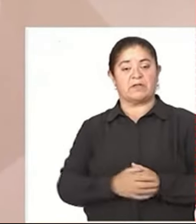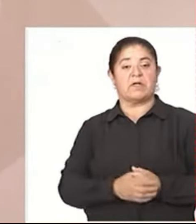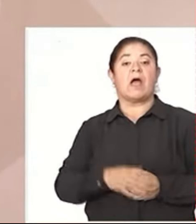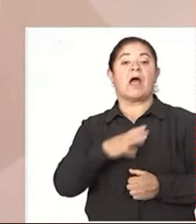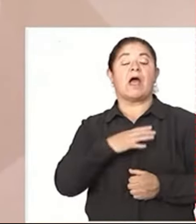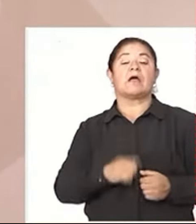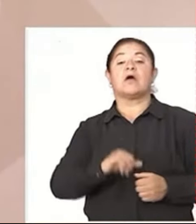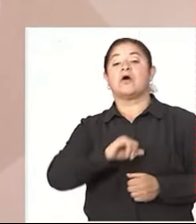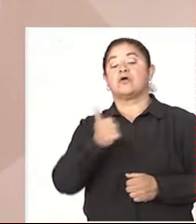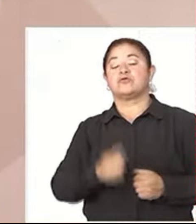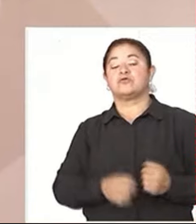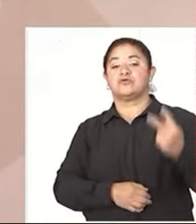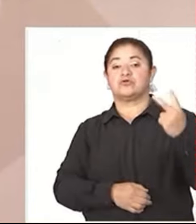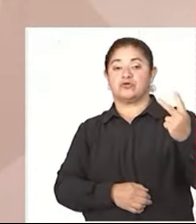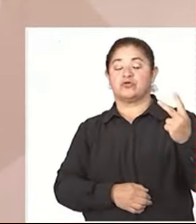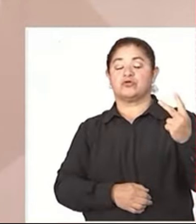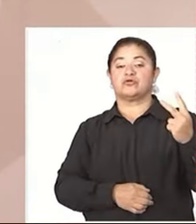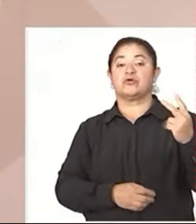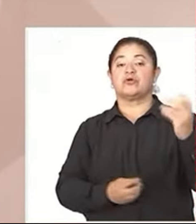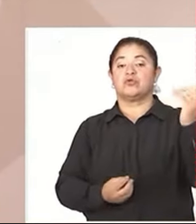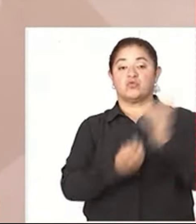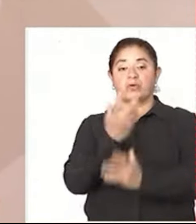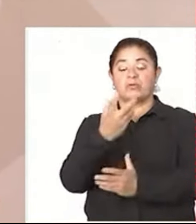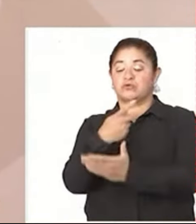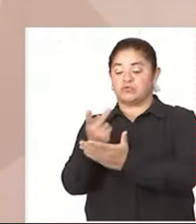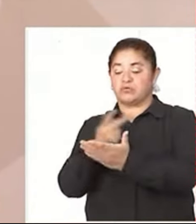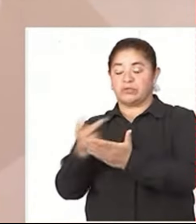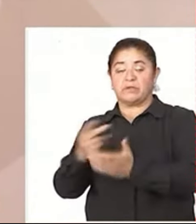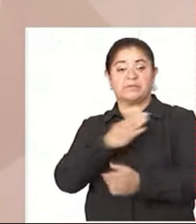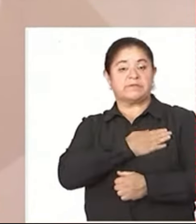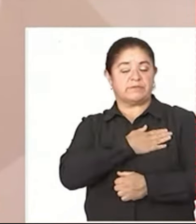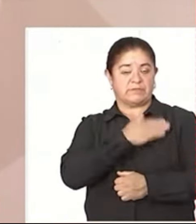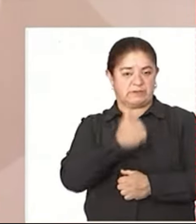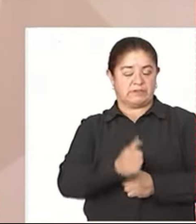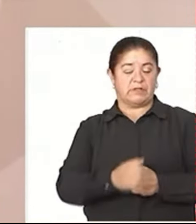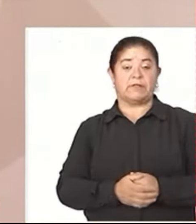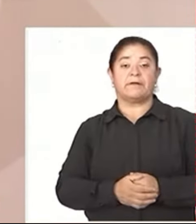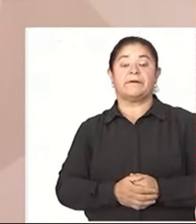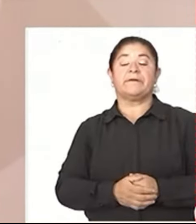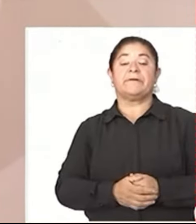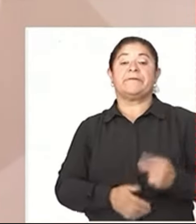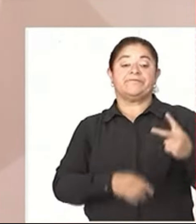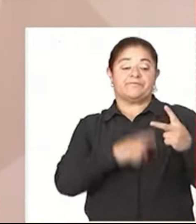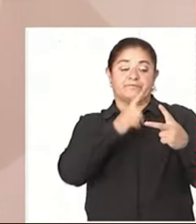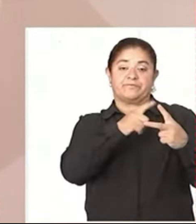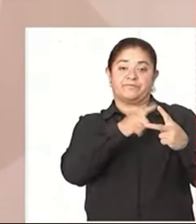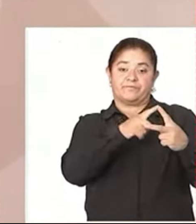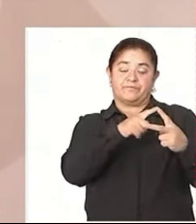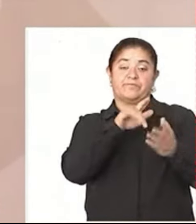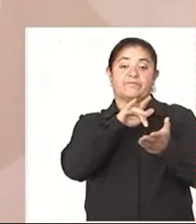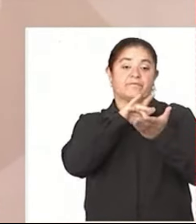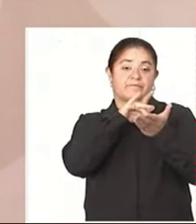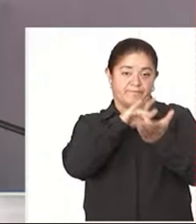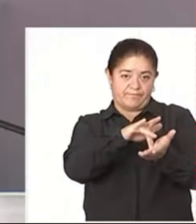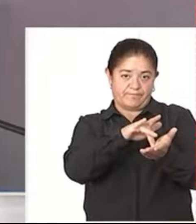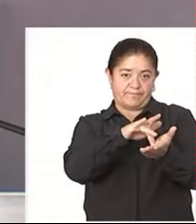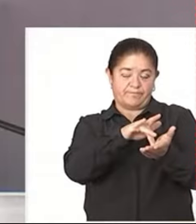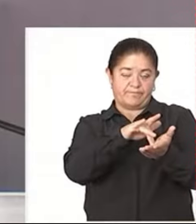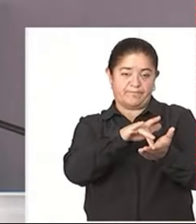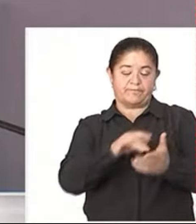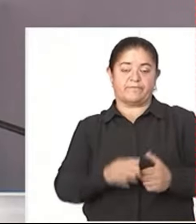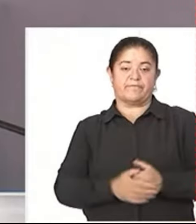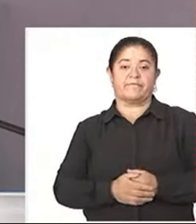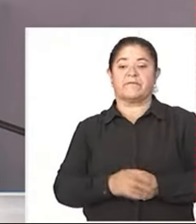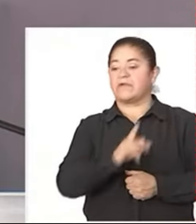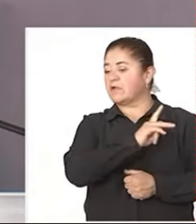dos programas nuevos dos programas de bienestar uno de apoyo a todas